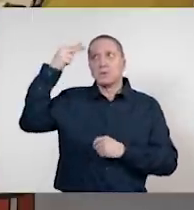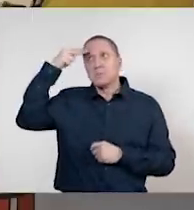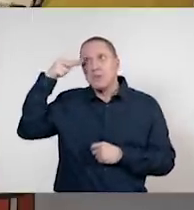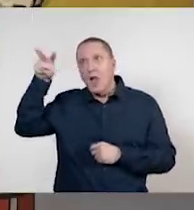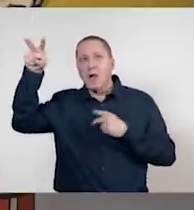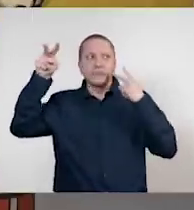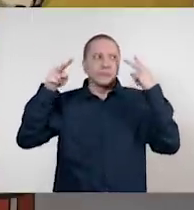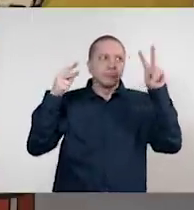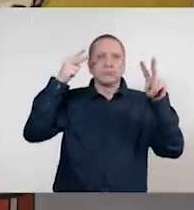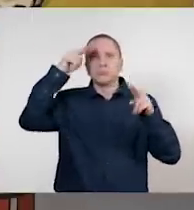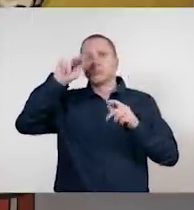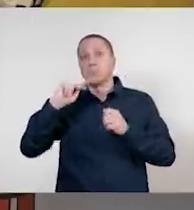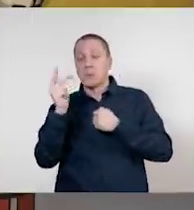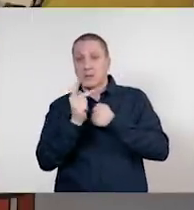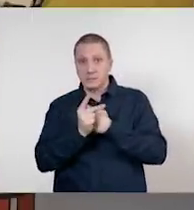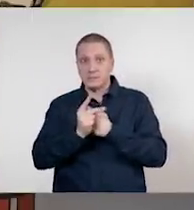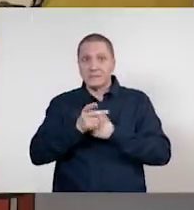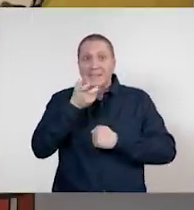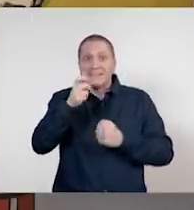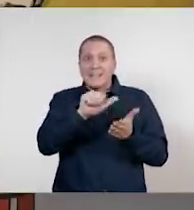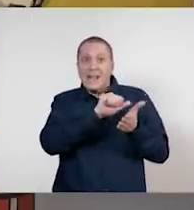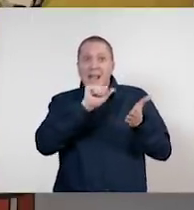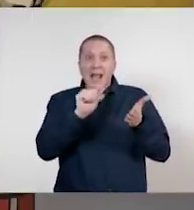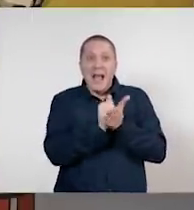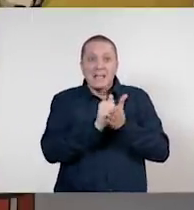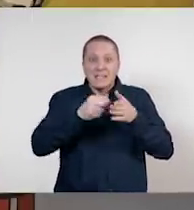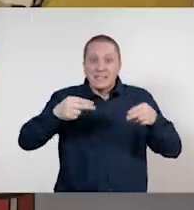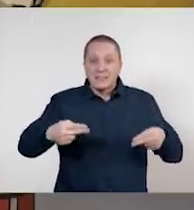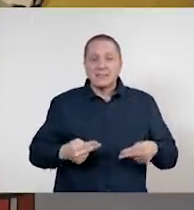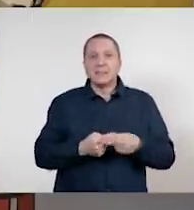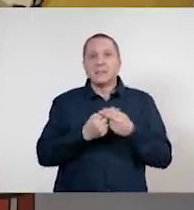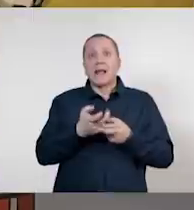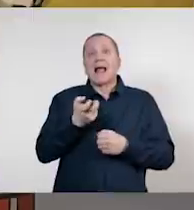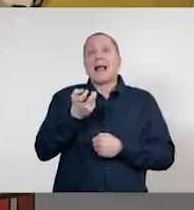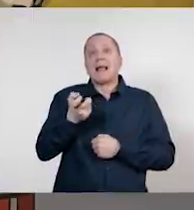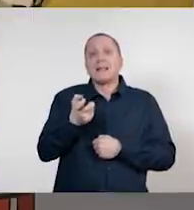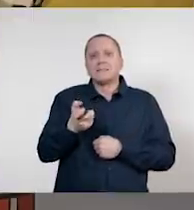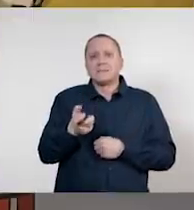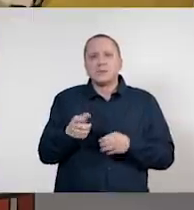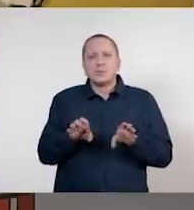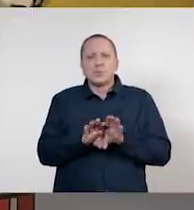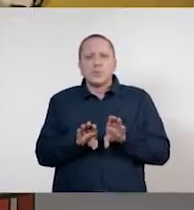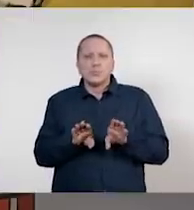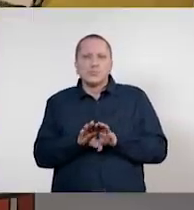supuesto, poder viajar a otros países. Sí, claro. Entonces, ¿el acta de nacimiento es como mi celular?